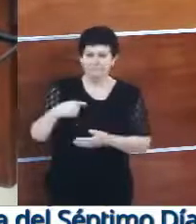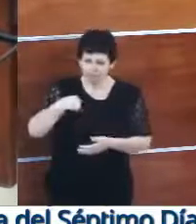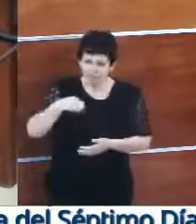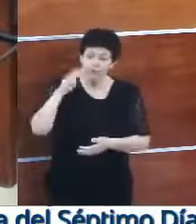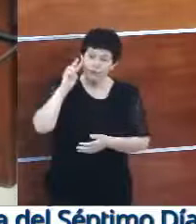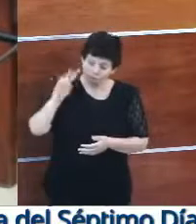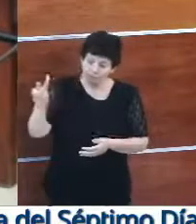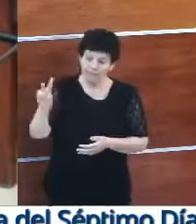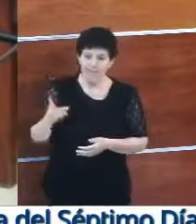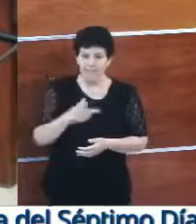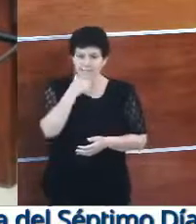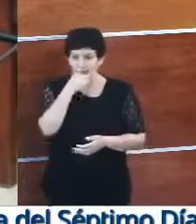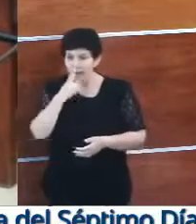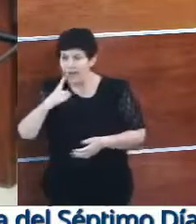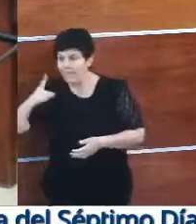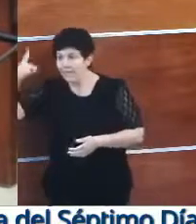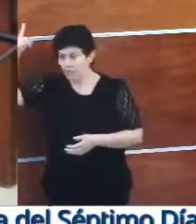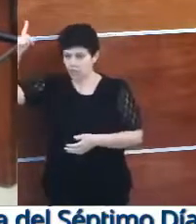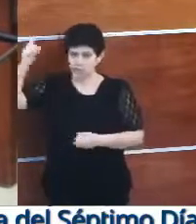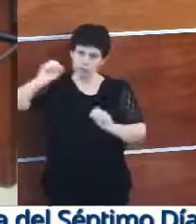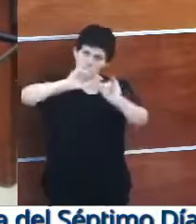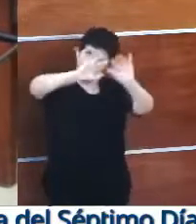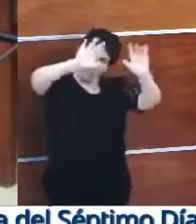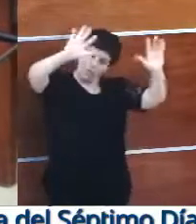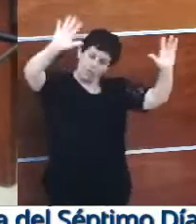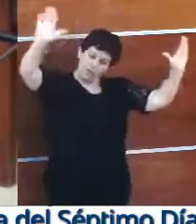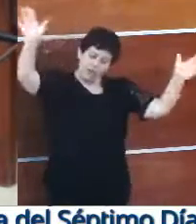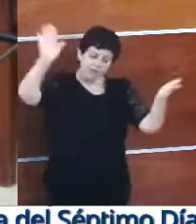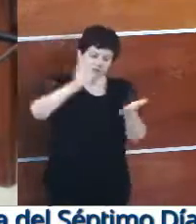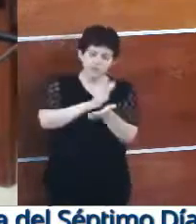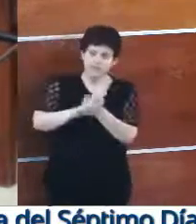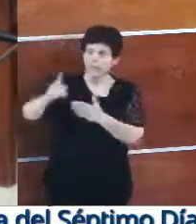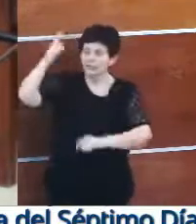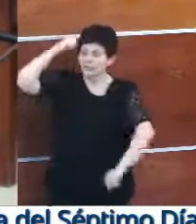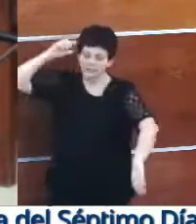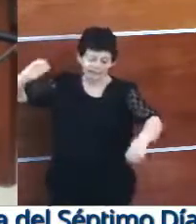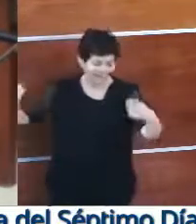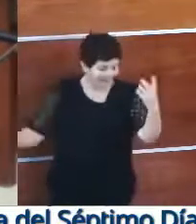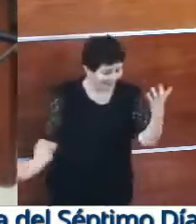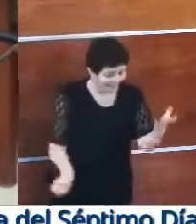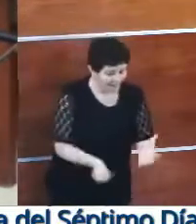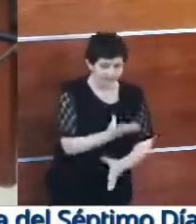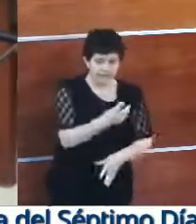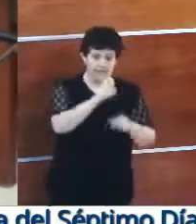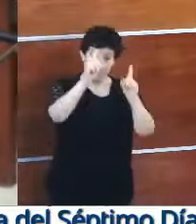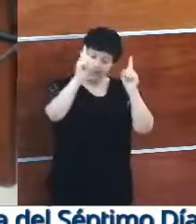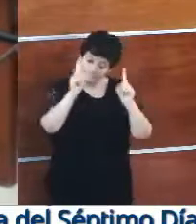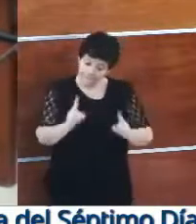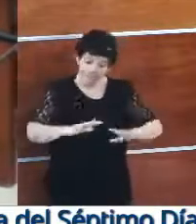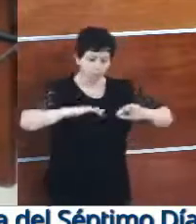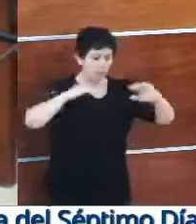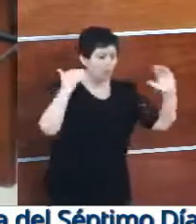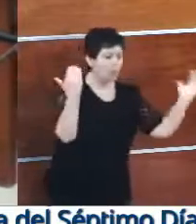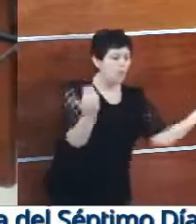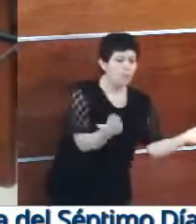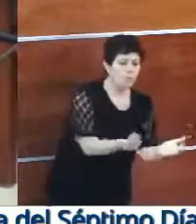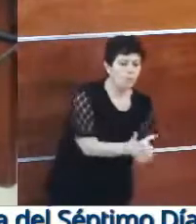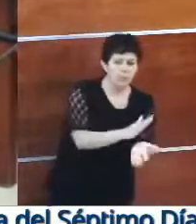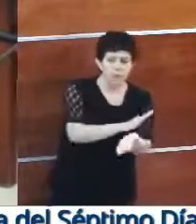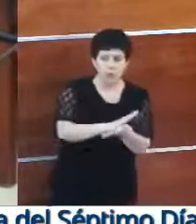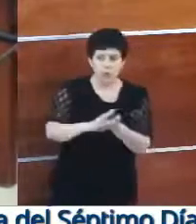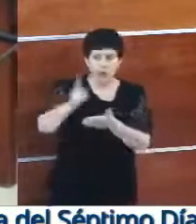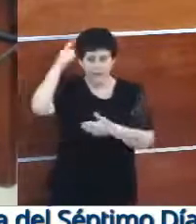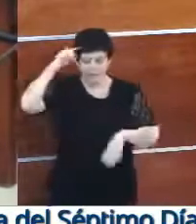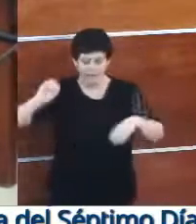Dios va a crear un nuevo cielo. Dios va a crear una nueva tierra. Saben, Jesús en